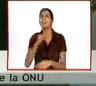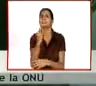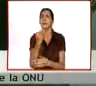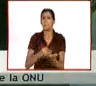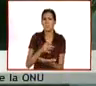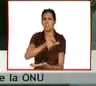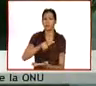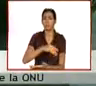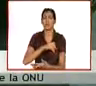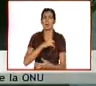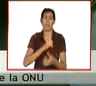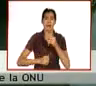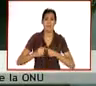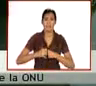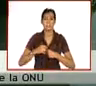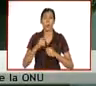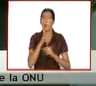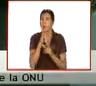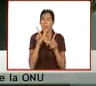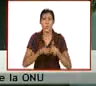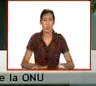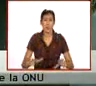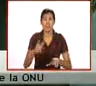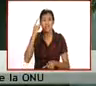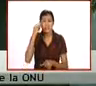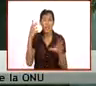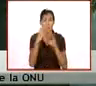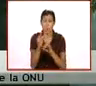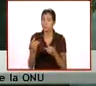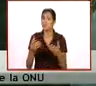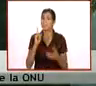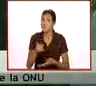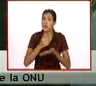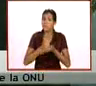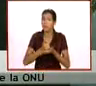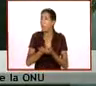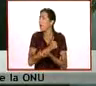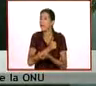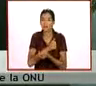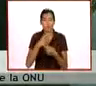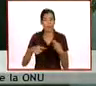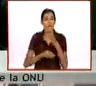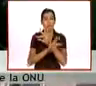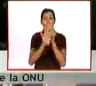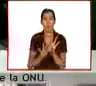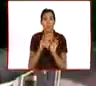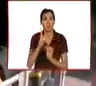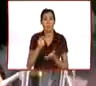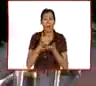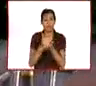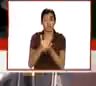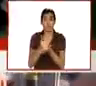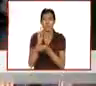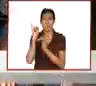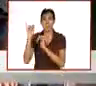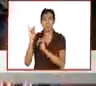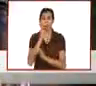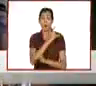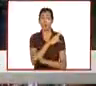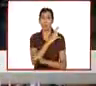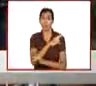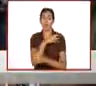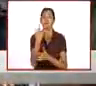un horrible lugar. Durante el día y la noche tenemos que ayudar a estas personas con todo lo que esté a nuestro alcance. Por su parte,